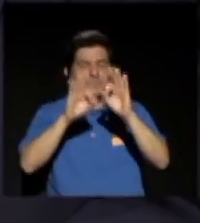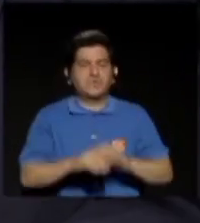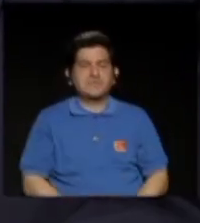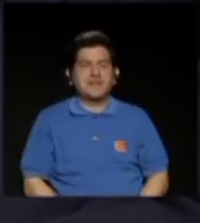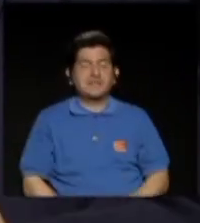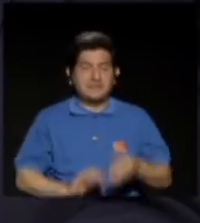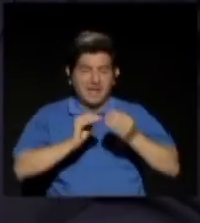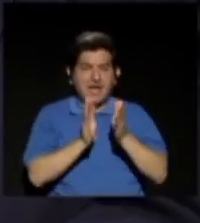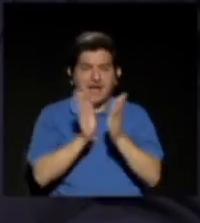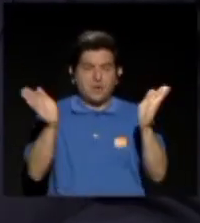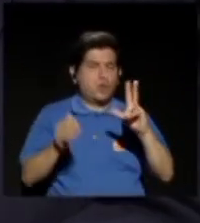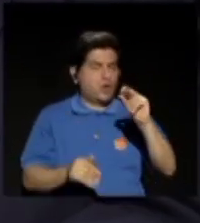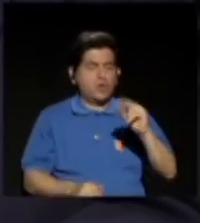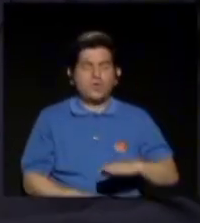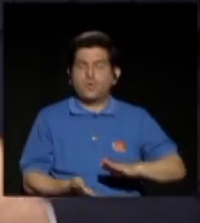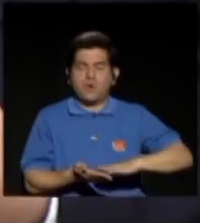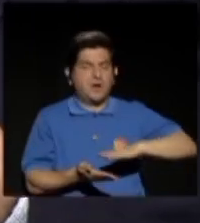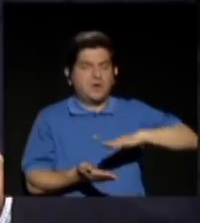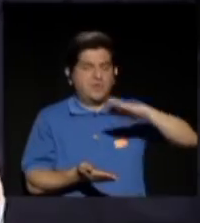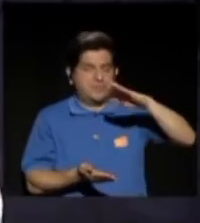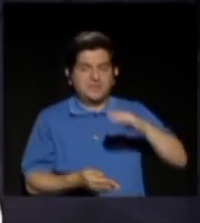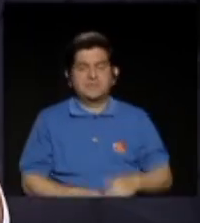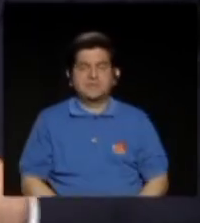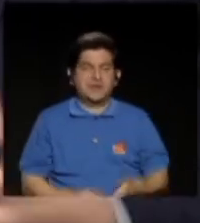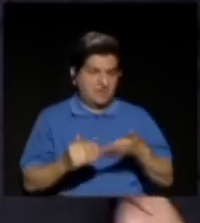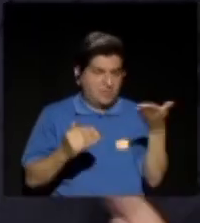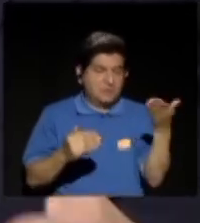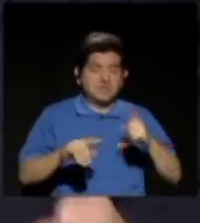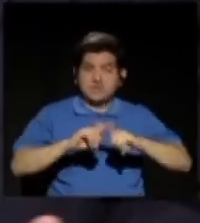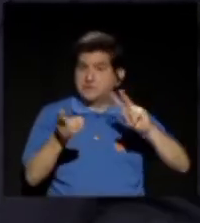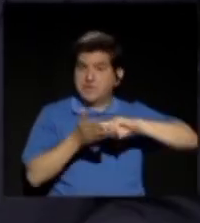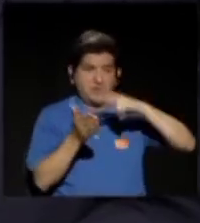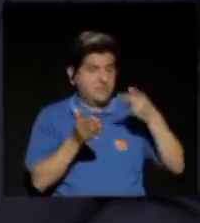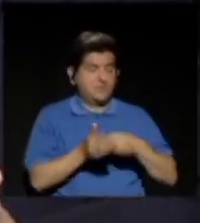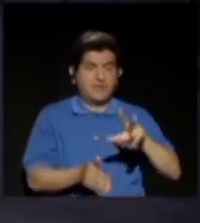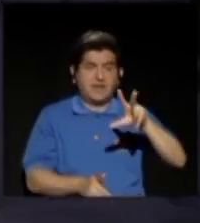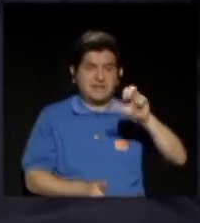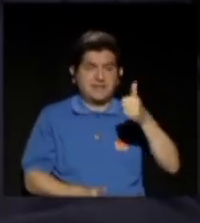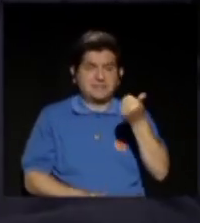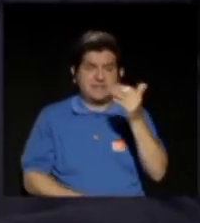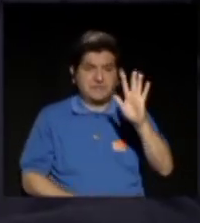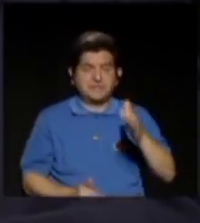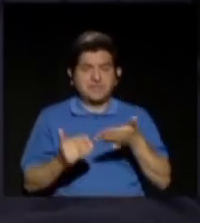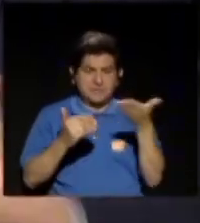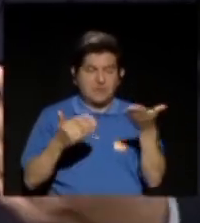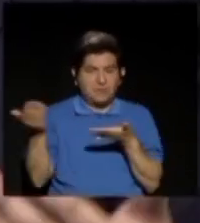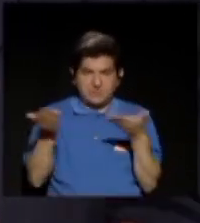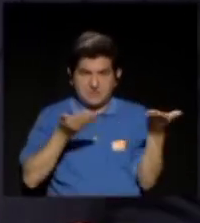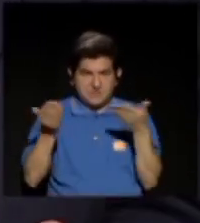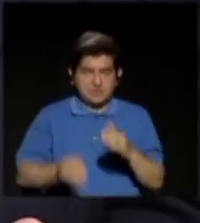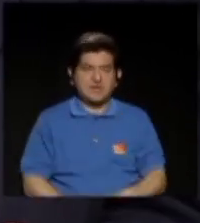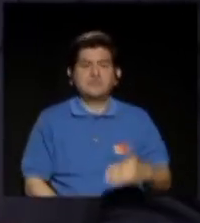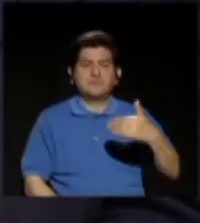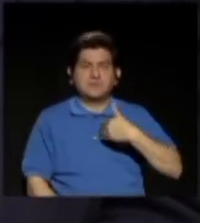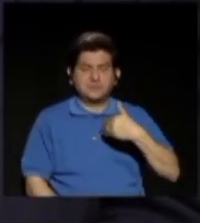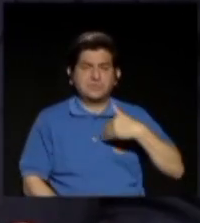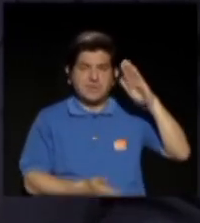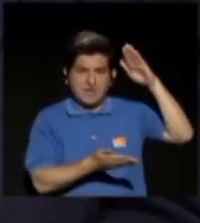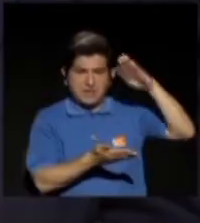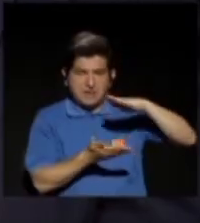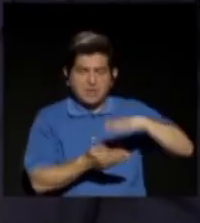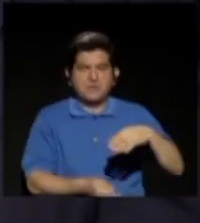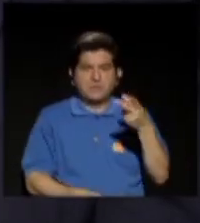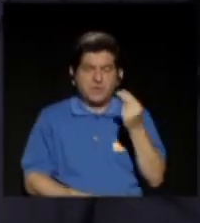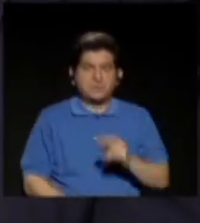cálculo general que los que estaban aumentando. Pero esto no quiere decir que los 315 bienes y servicios de la canasta presentaron disminución en sus